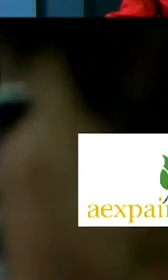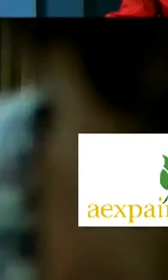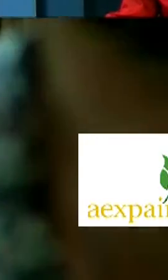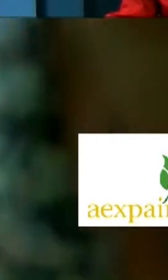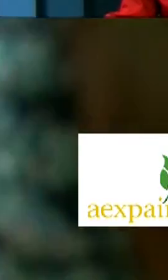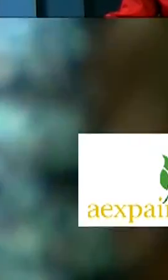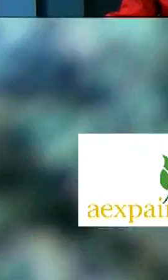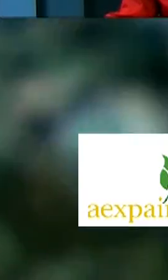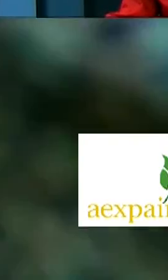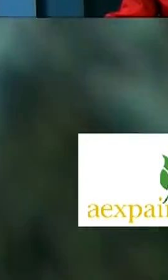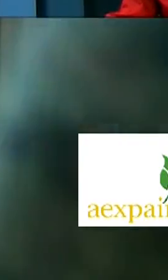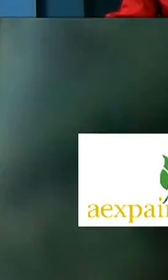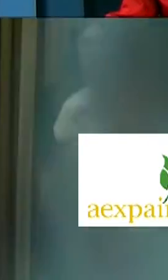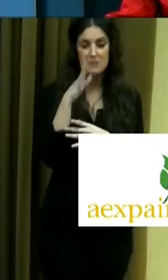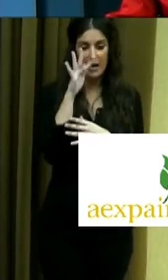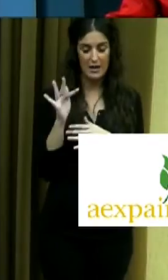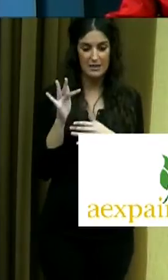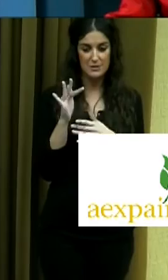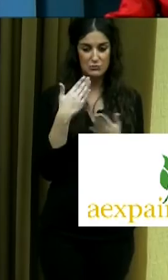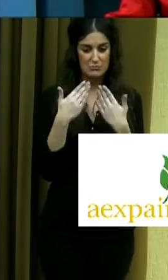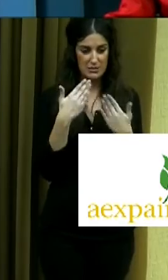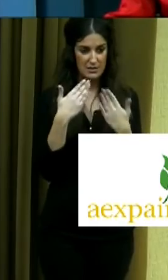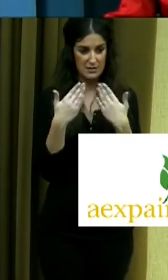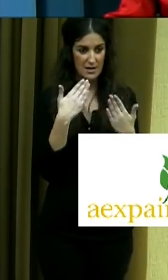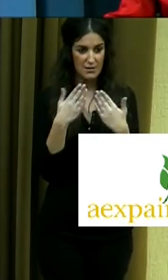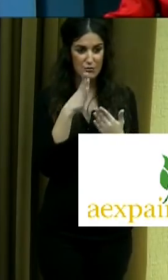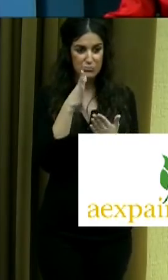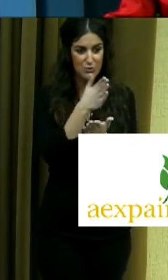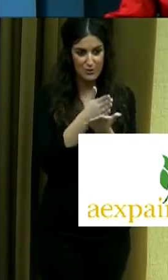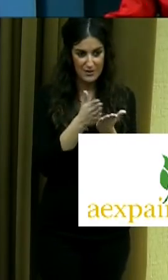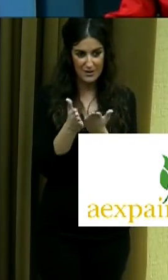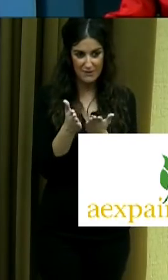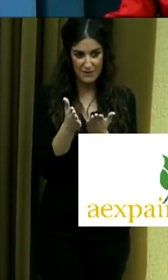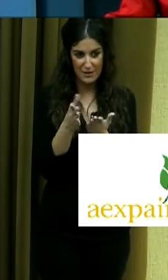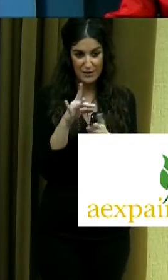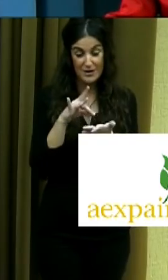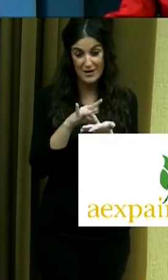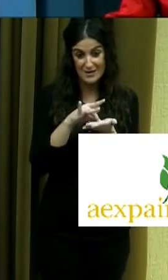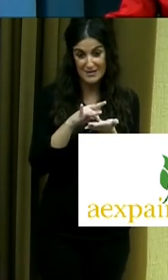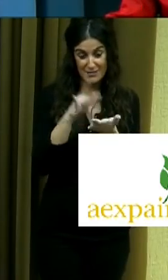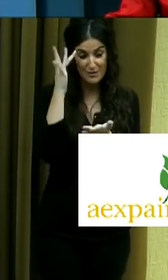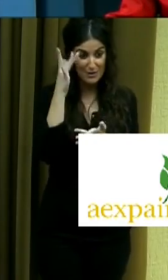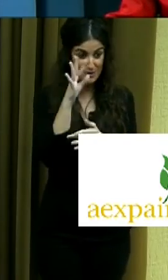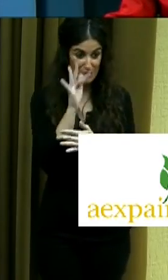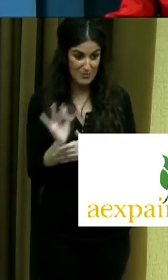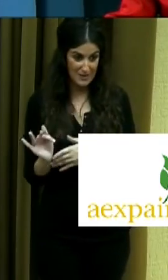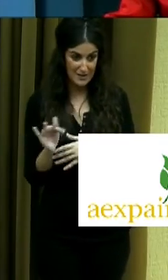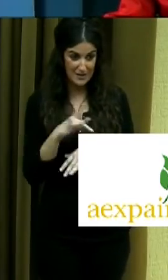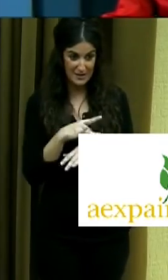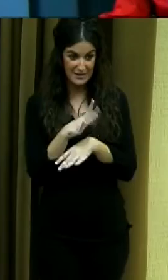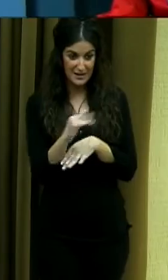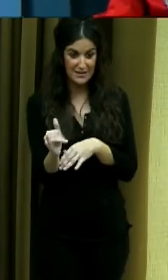Si nosotros llevamos viendo a ese niño por las derivaciones que tenemos del servicio de neuropediatría o